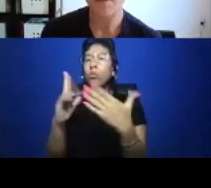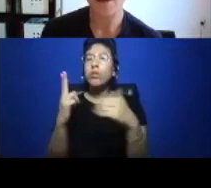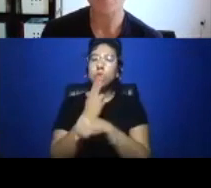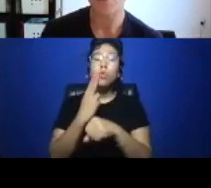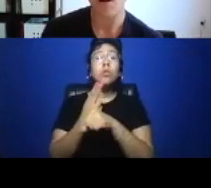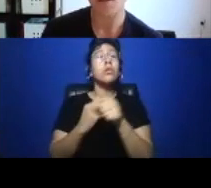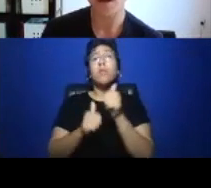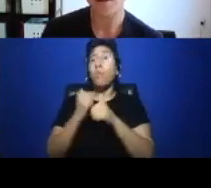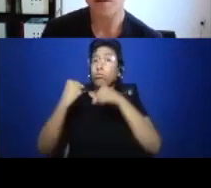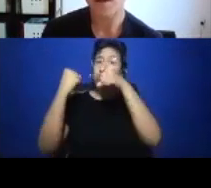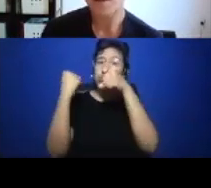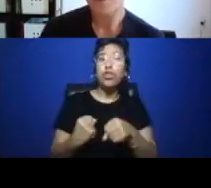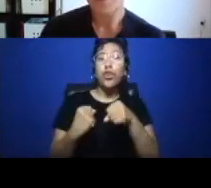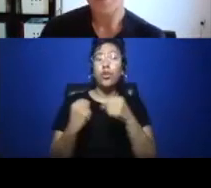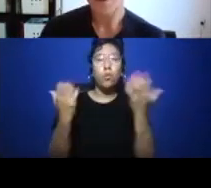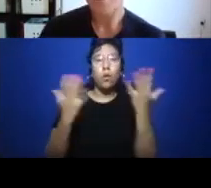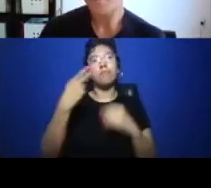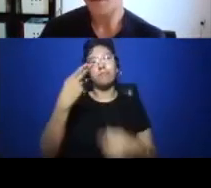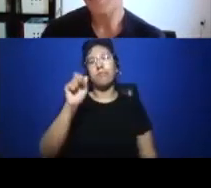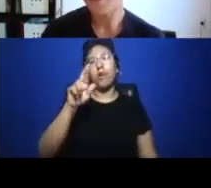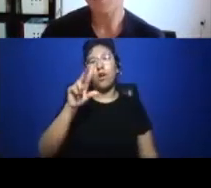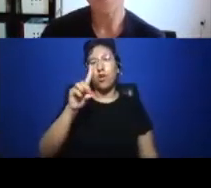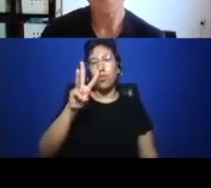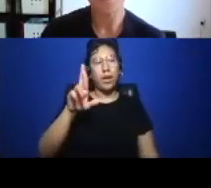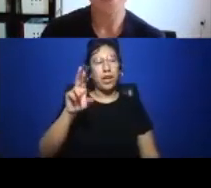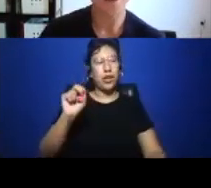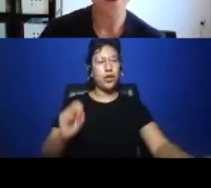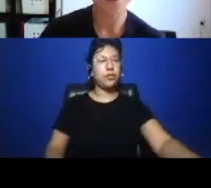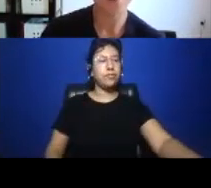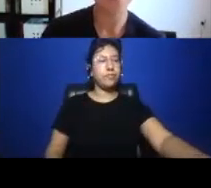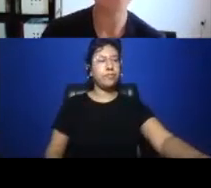la parte más segura es para...